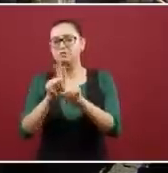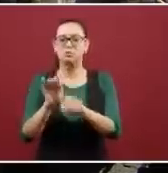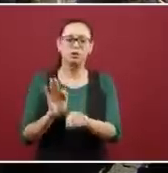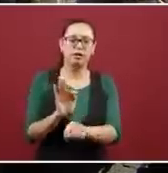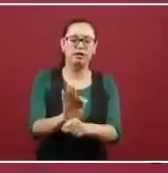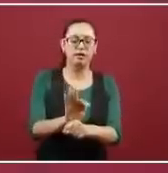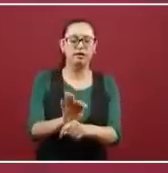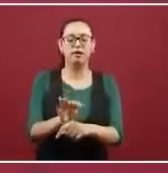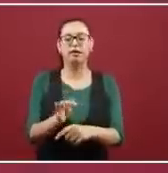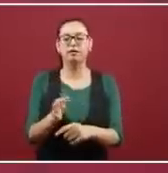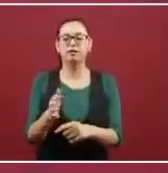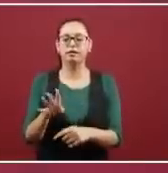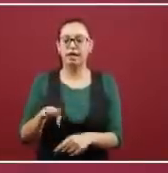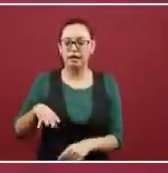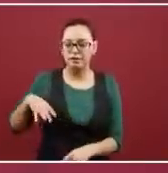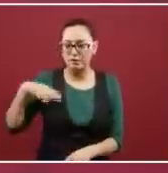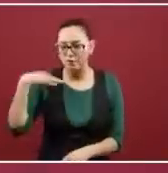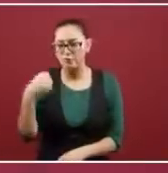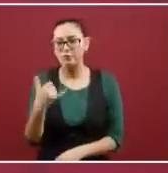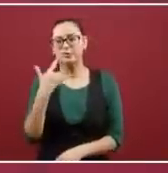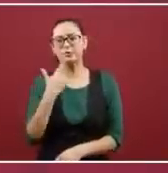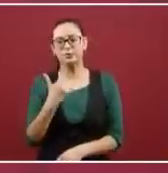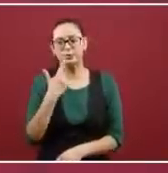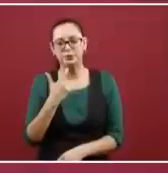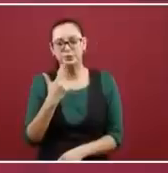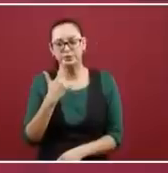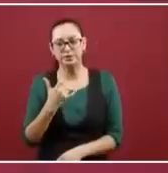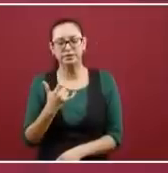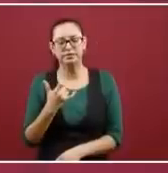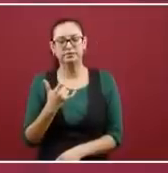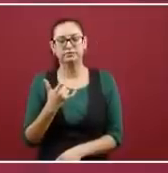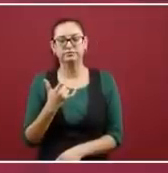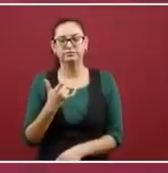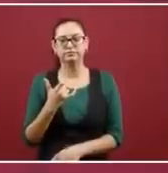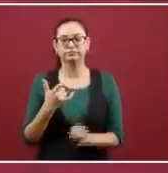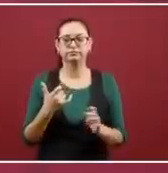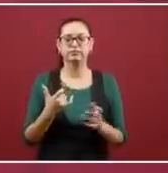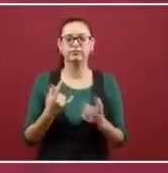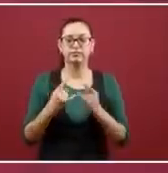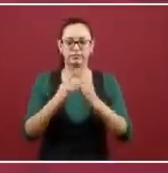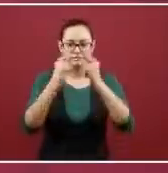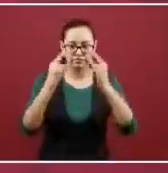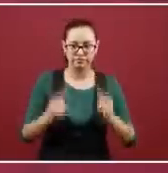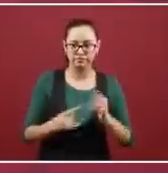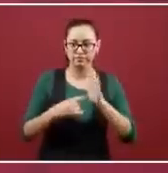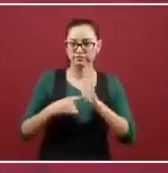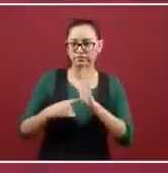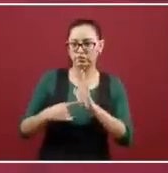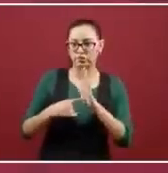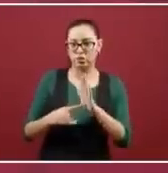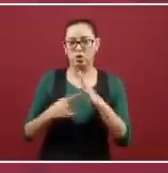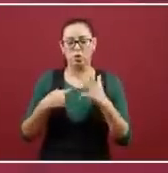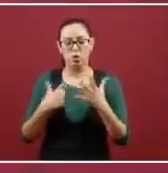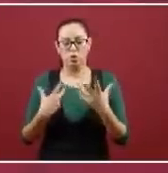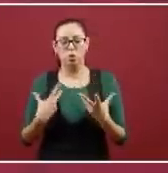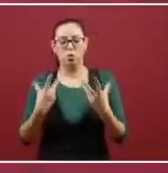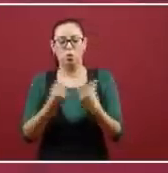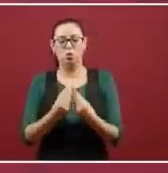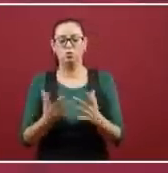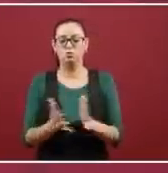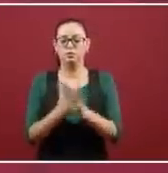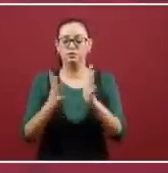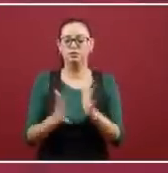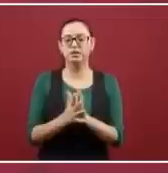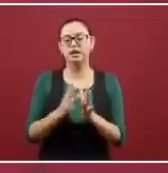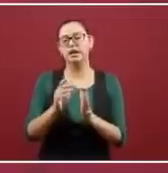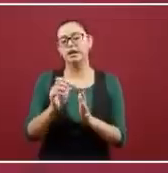aquí en este esfuerzo para llevar a cabo esta feria participa la Secretaría de Economía,